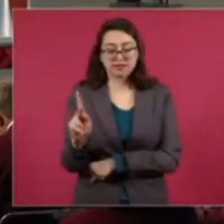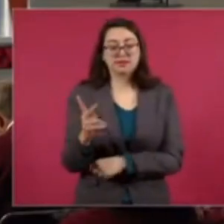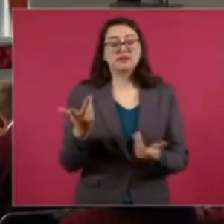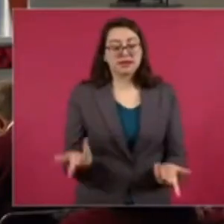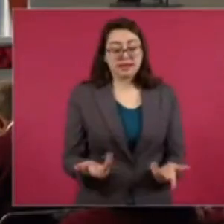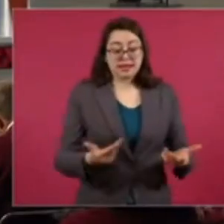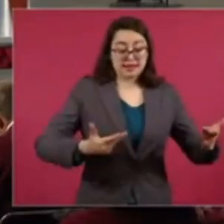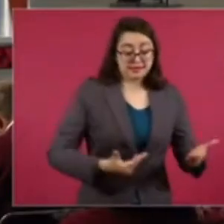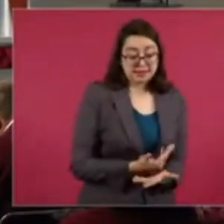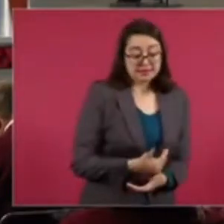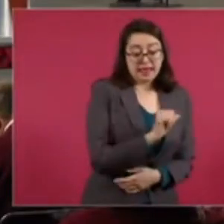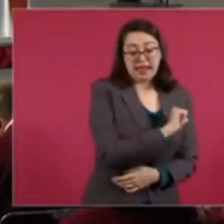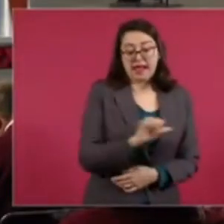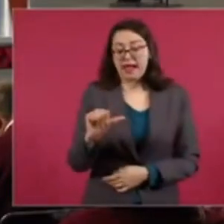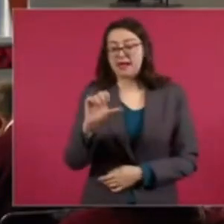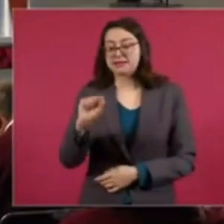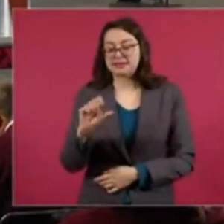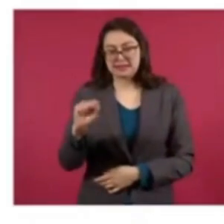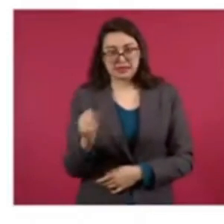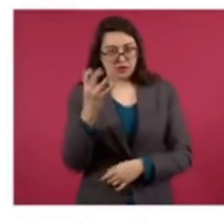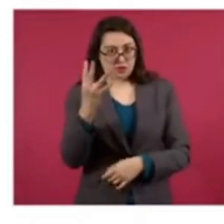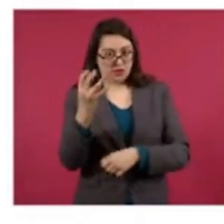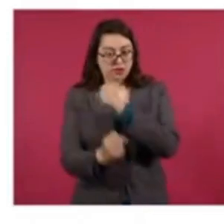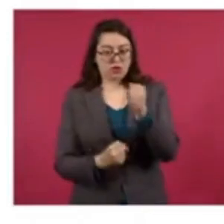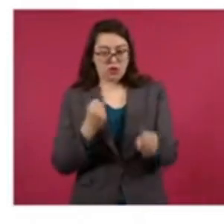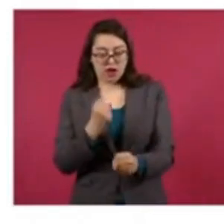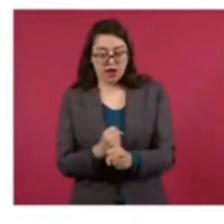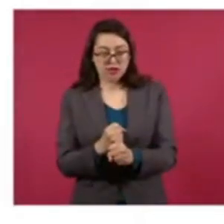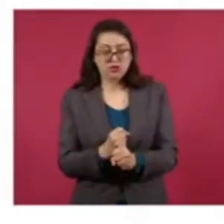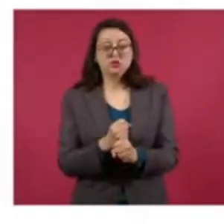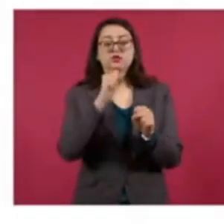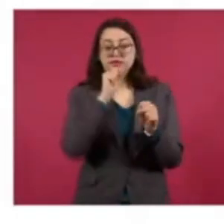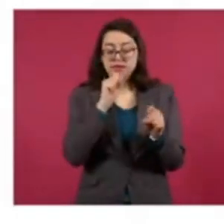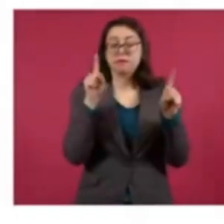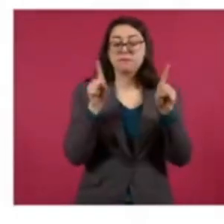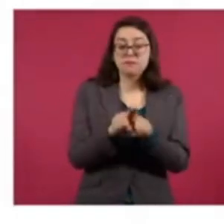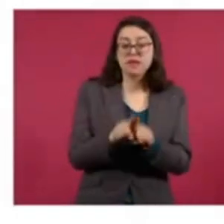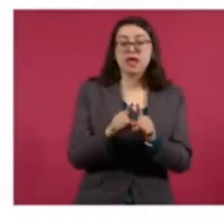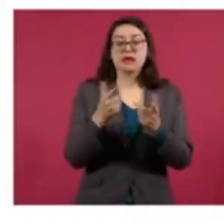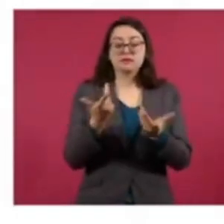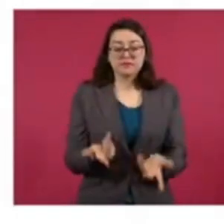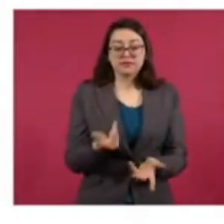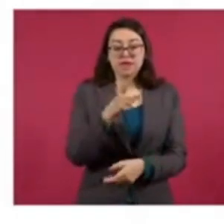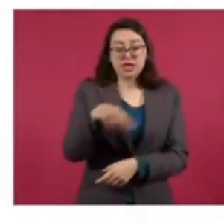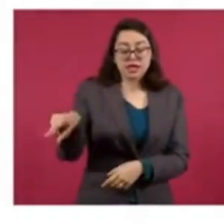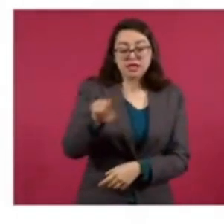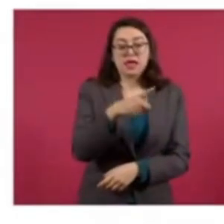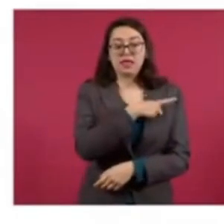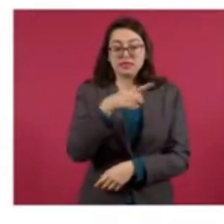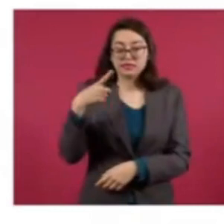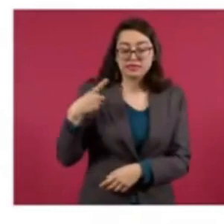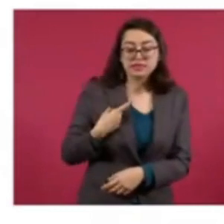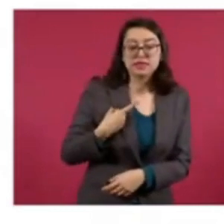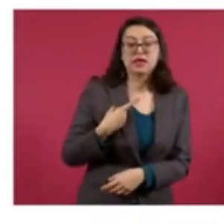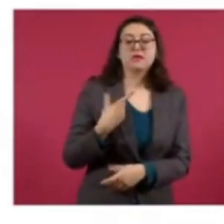queda perfectamente claro que la intención de López sabe perfectamente que muchas de estas reformas no van a